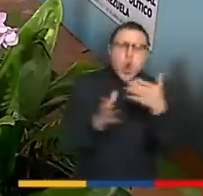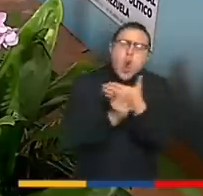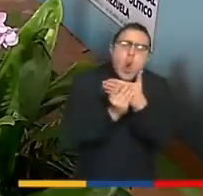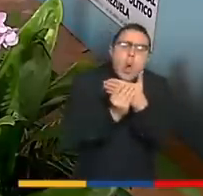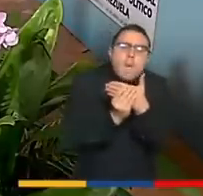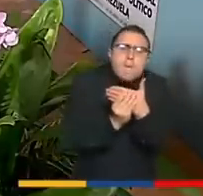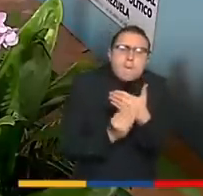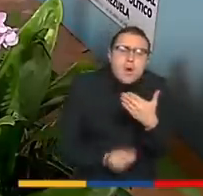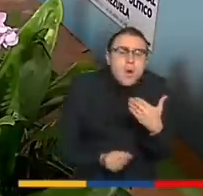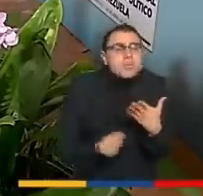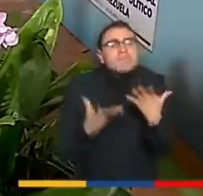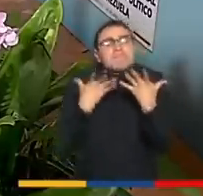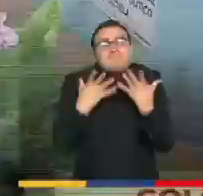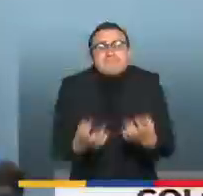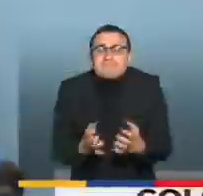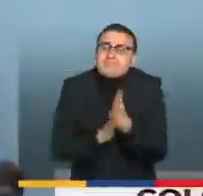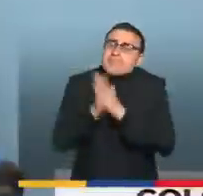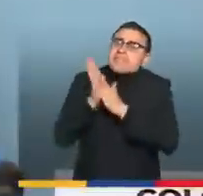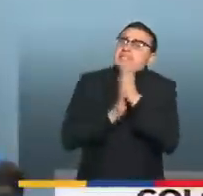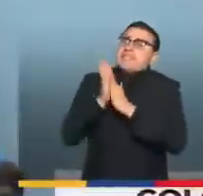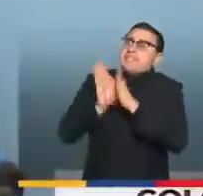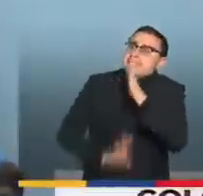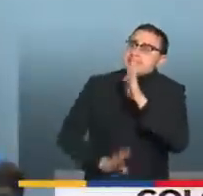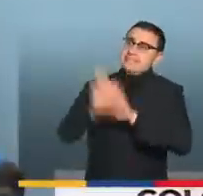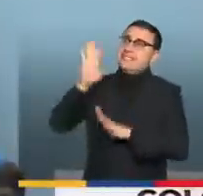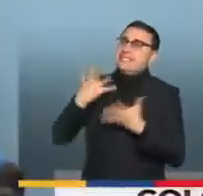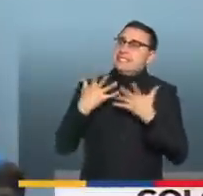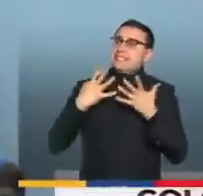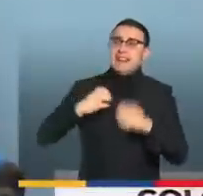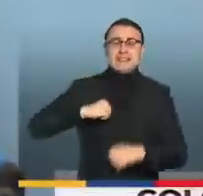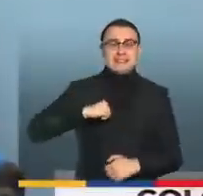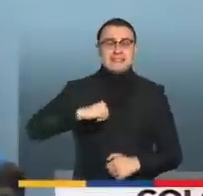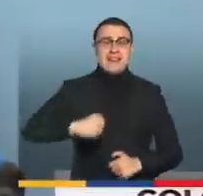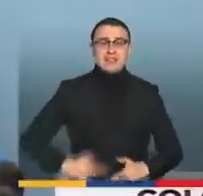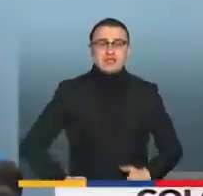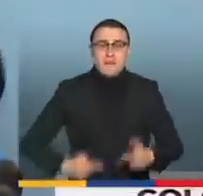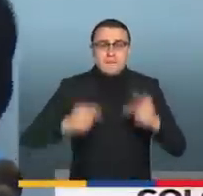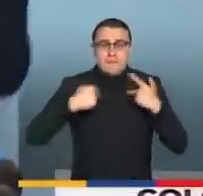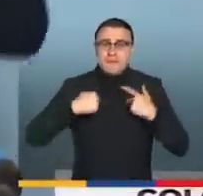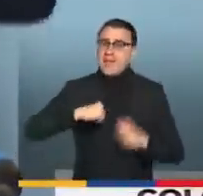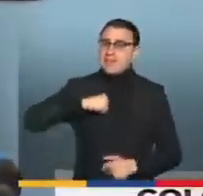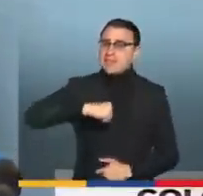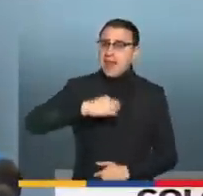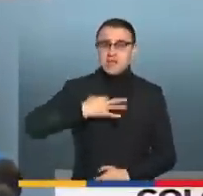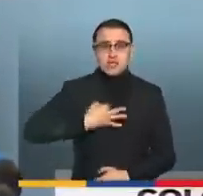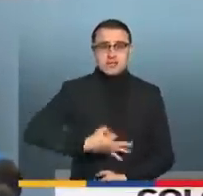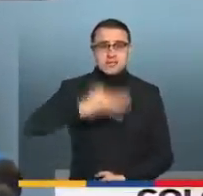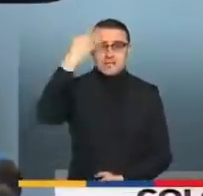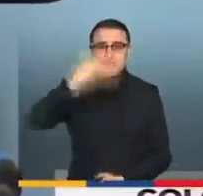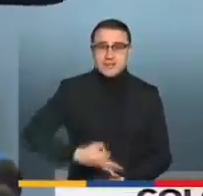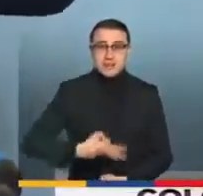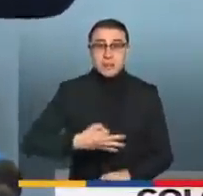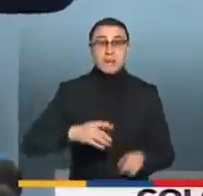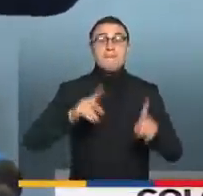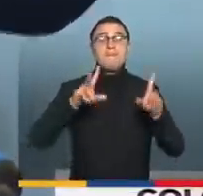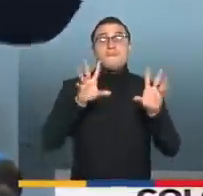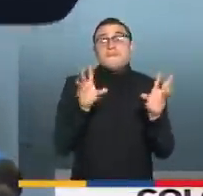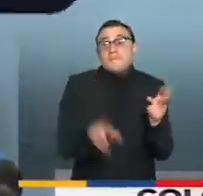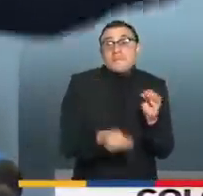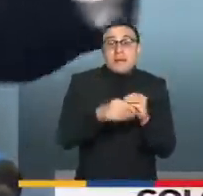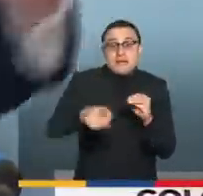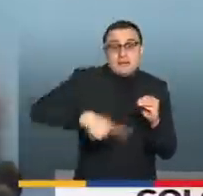muchas aspiraciones, tener derecho a la vida y a la dignidad, y desde otras perspectivas